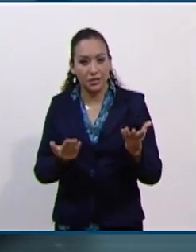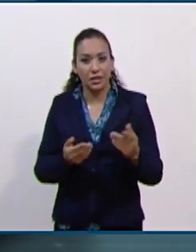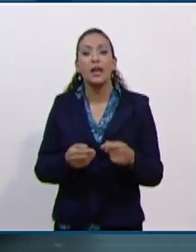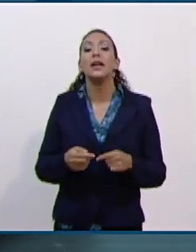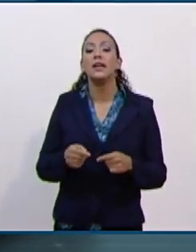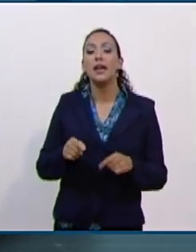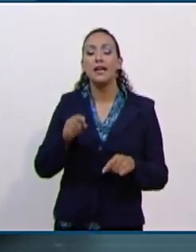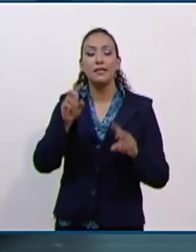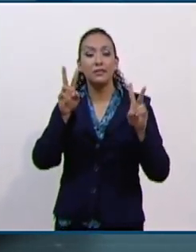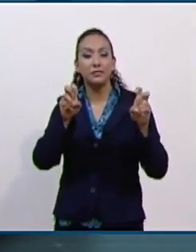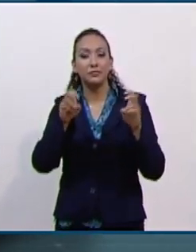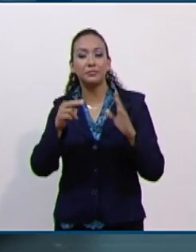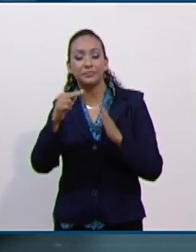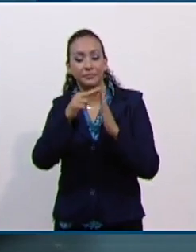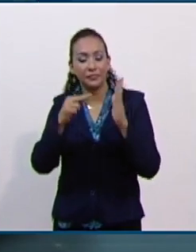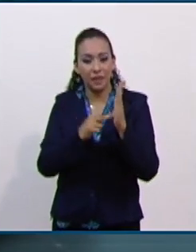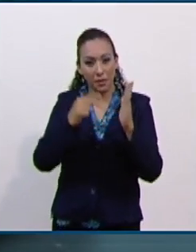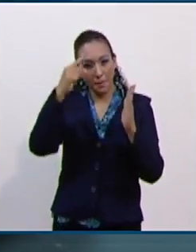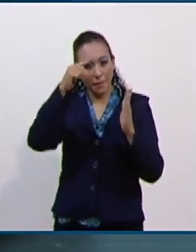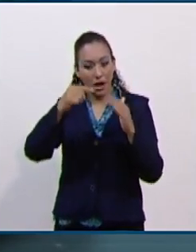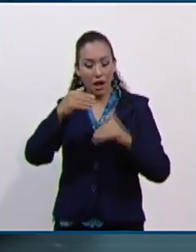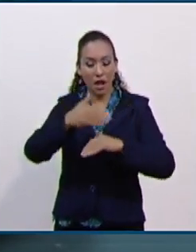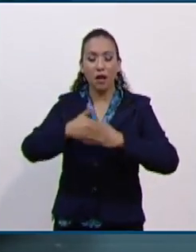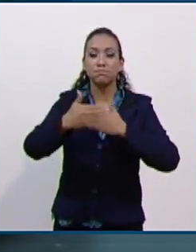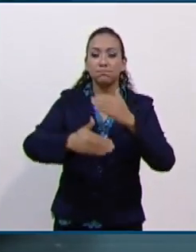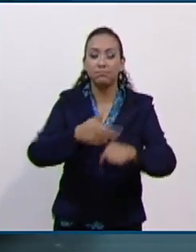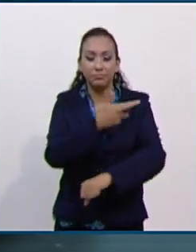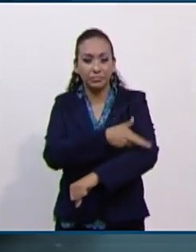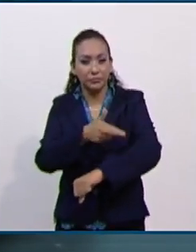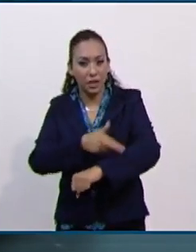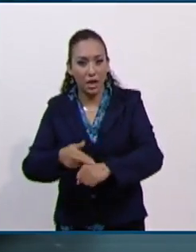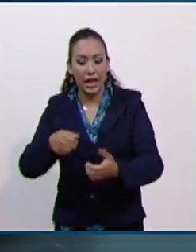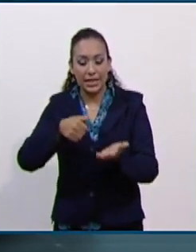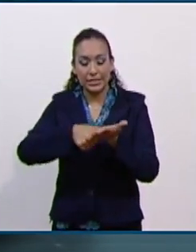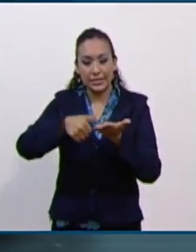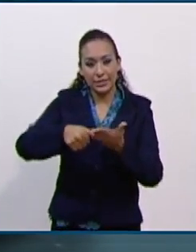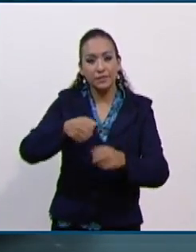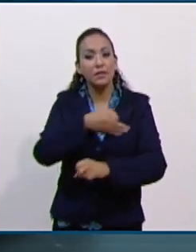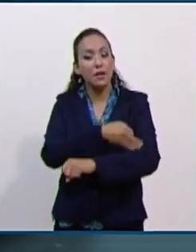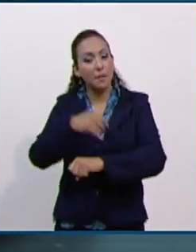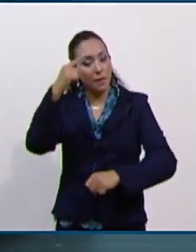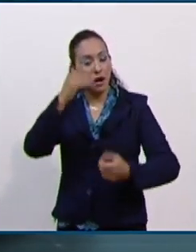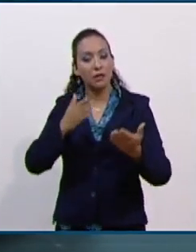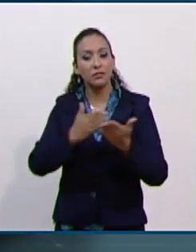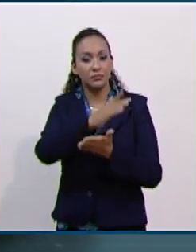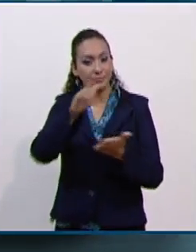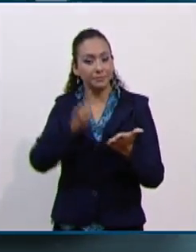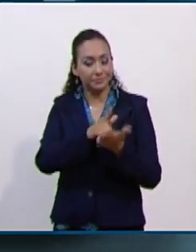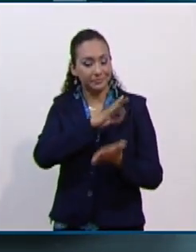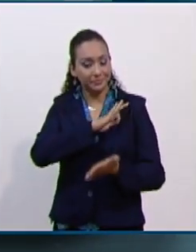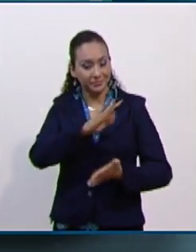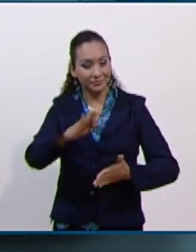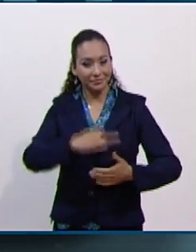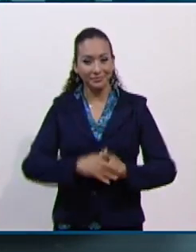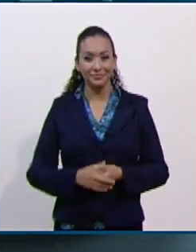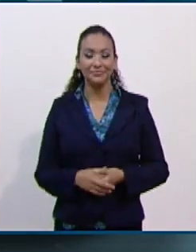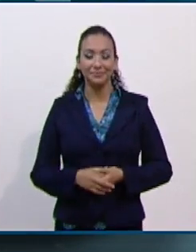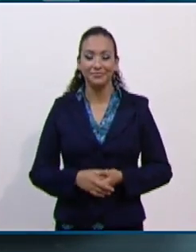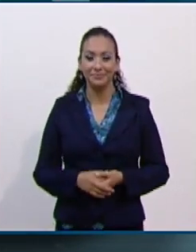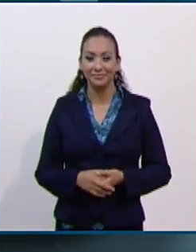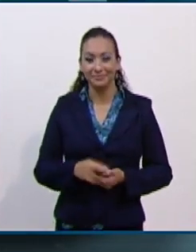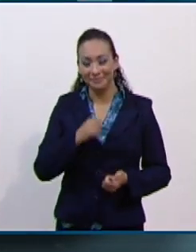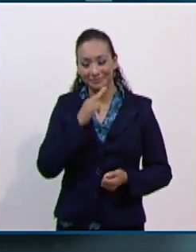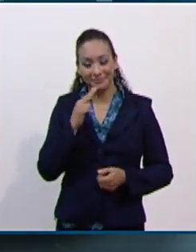Código Nacional de Procedimientos Civiles y Familiares para garantizar un mejor acceso a la justicia. Para el canal del Poder Judicial